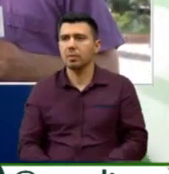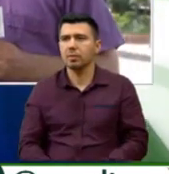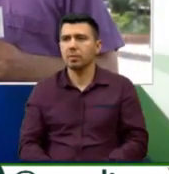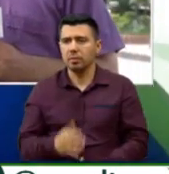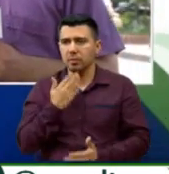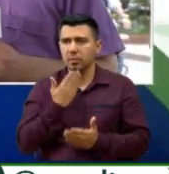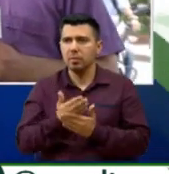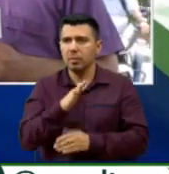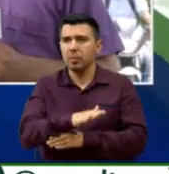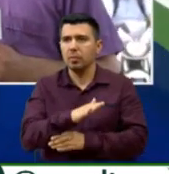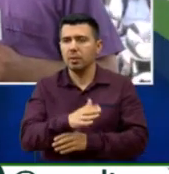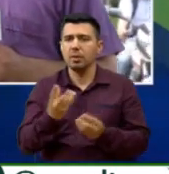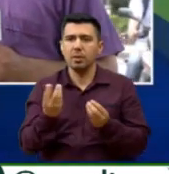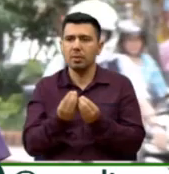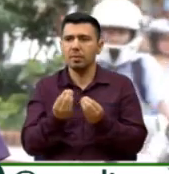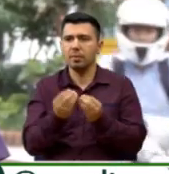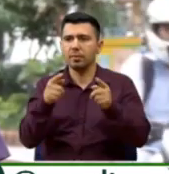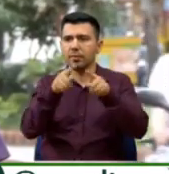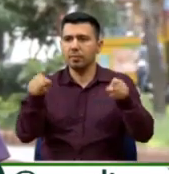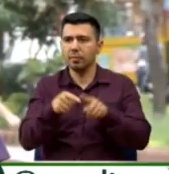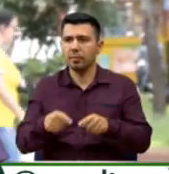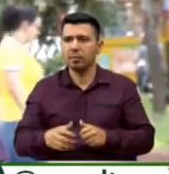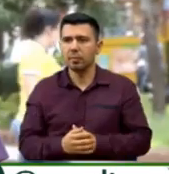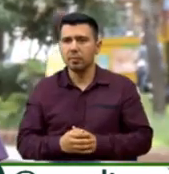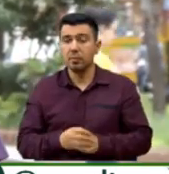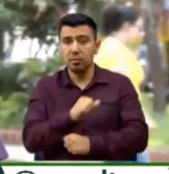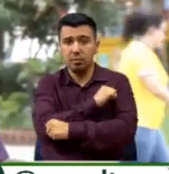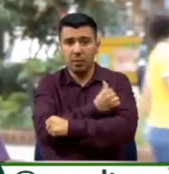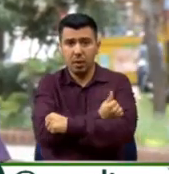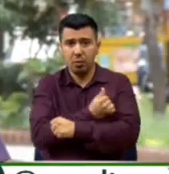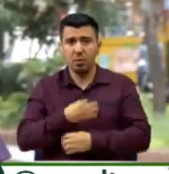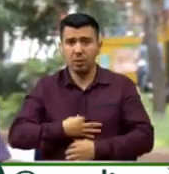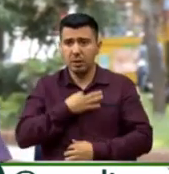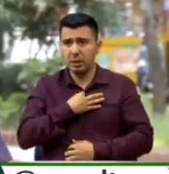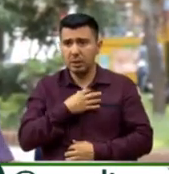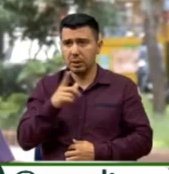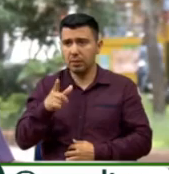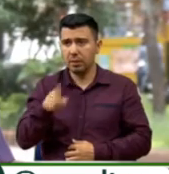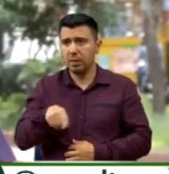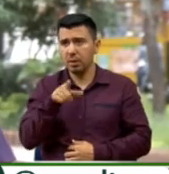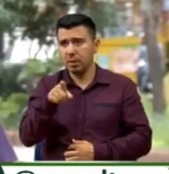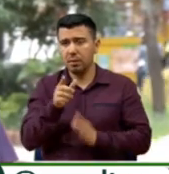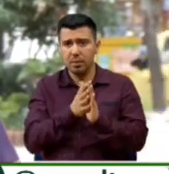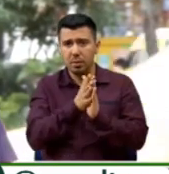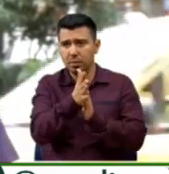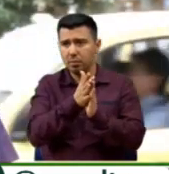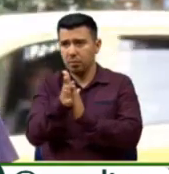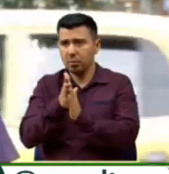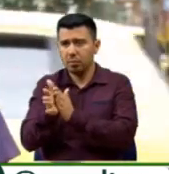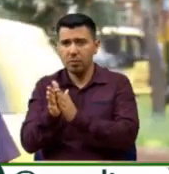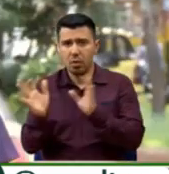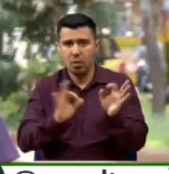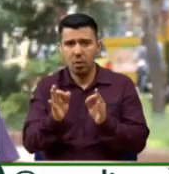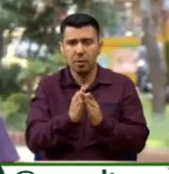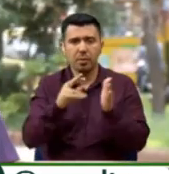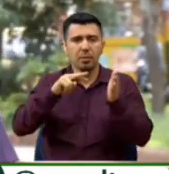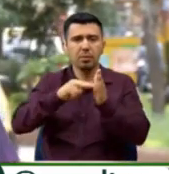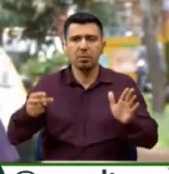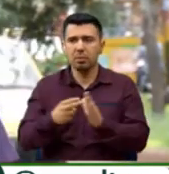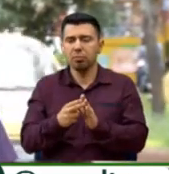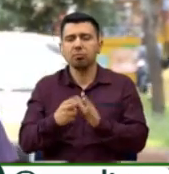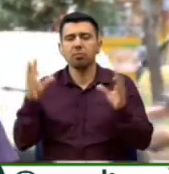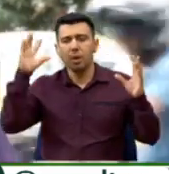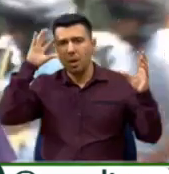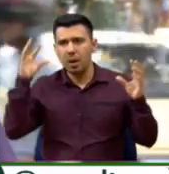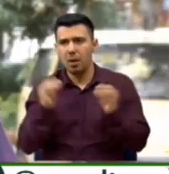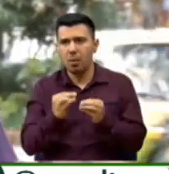Muy buenas tardes, compañeros en estudio, autoridades civiles, de policía, de igual forma, organismos de socorro y técnicos ya tienen todo